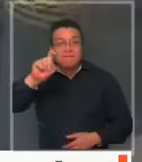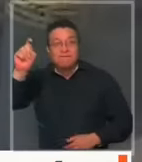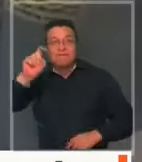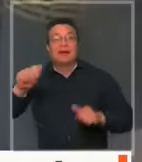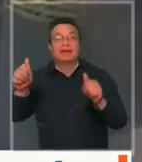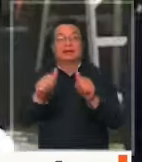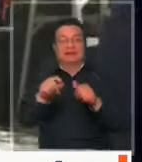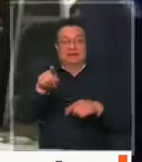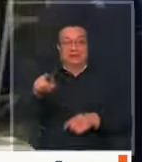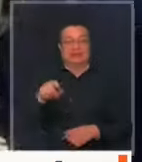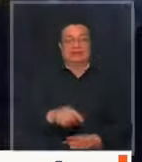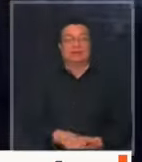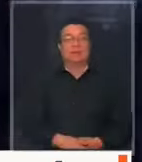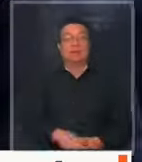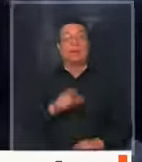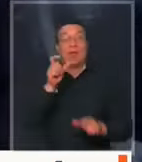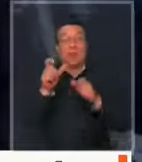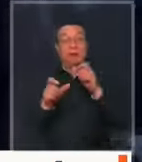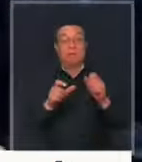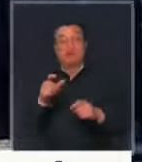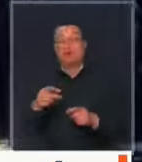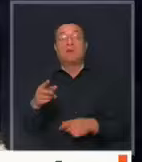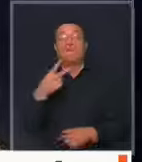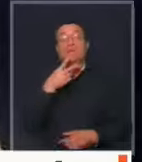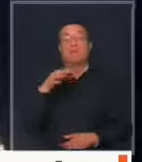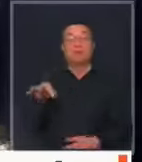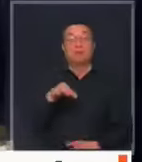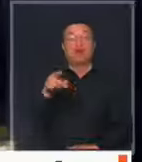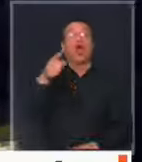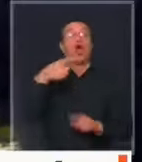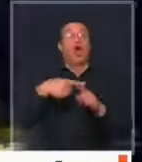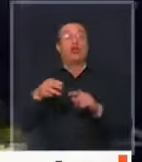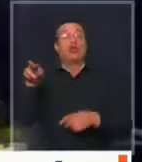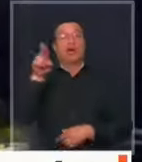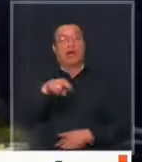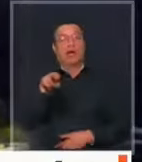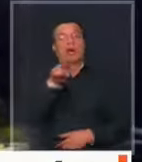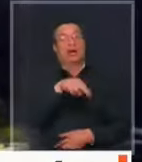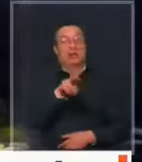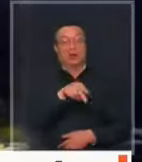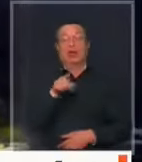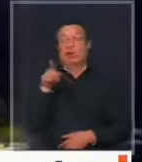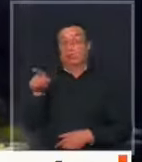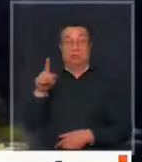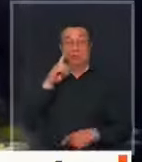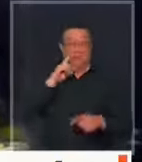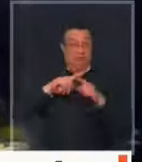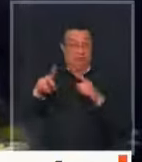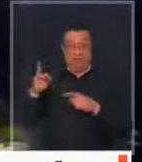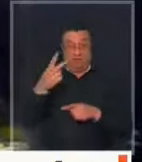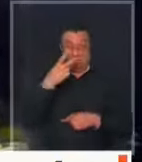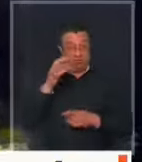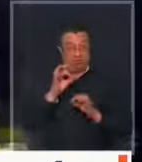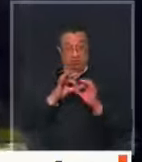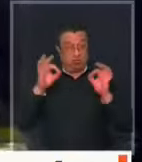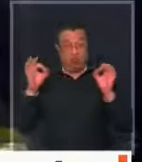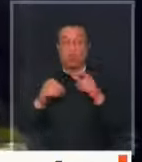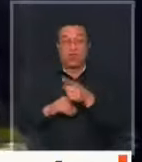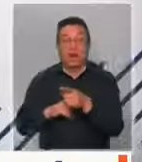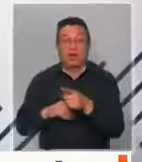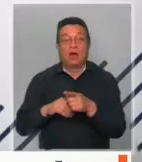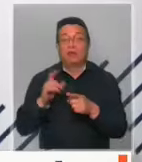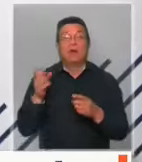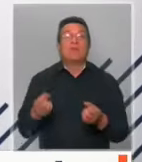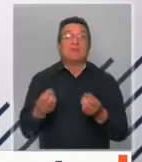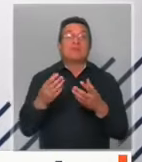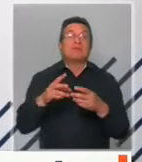del ascensor. Son gente que va en tránsito, pero hay unos que son reiterativos, los que duermen son reiterativos. Pero esto no lo había visto nunca, por lo menos. Pero generaron más